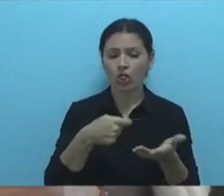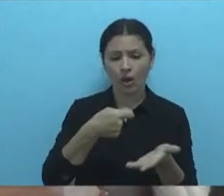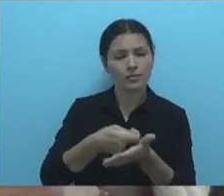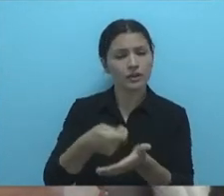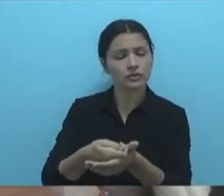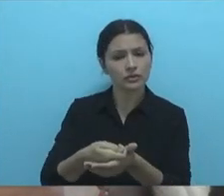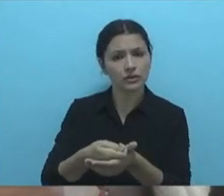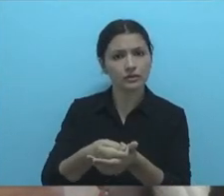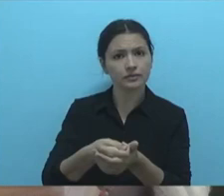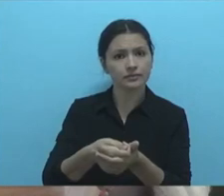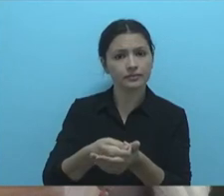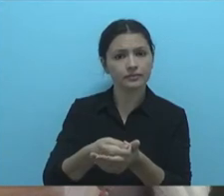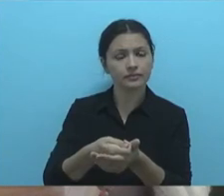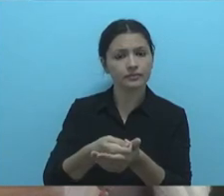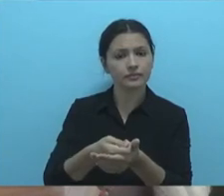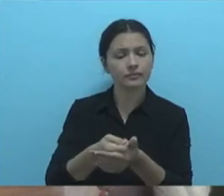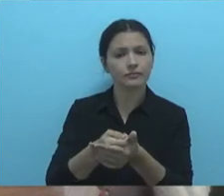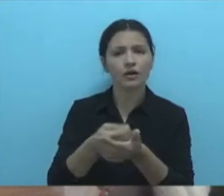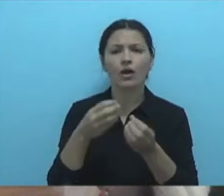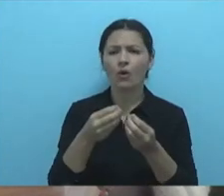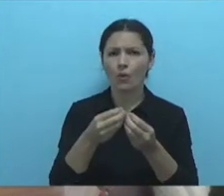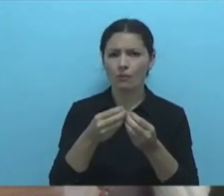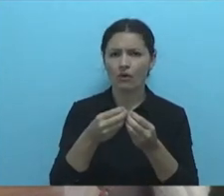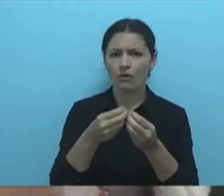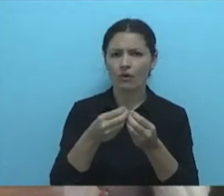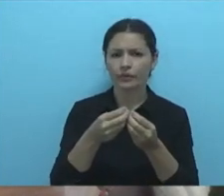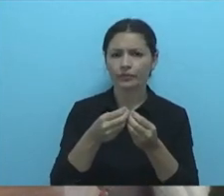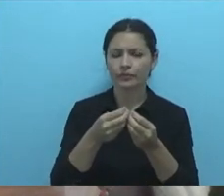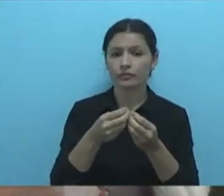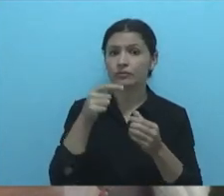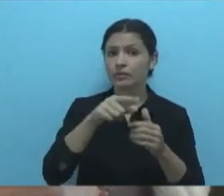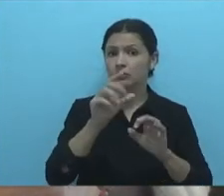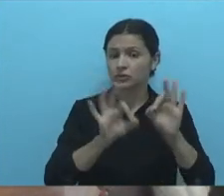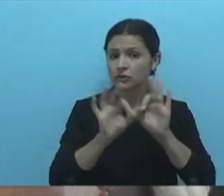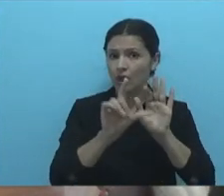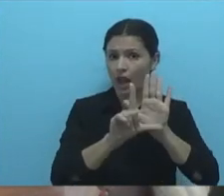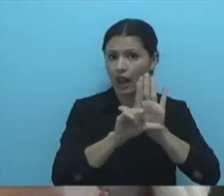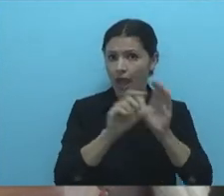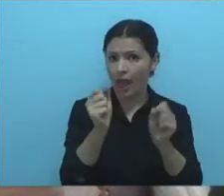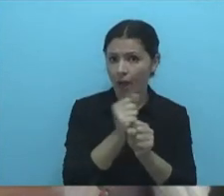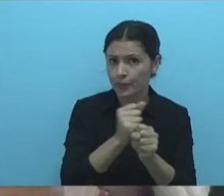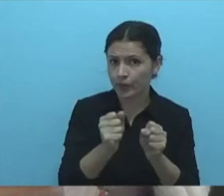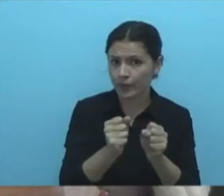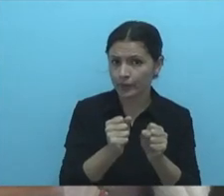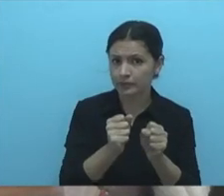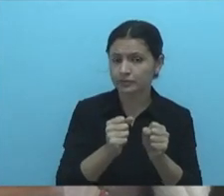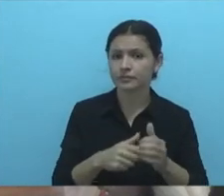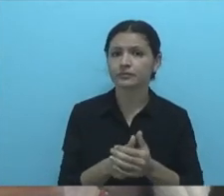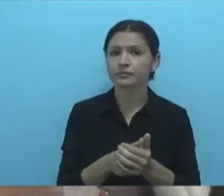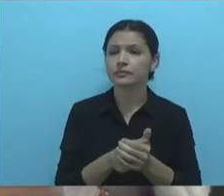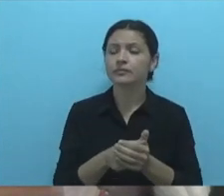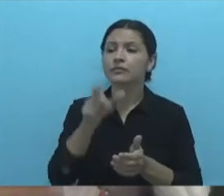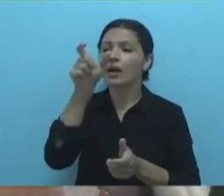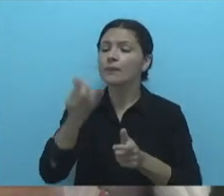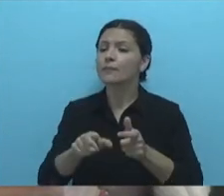contributivas van a ser cobradas a partir del reconocimiento de que esto se haga ley y que las